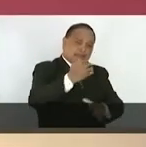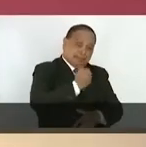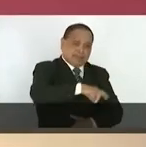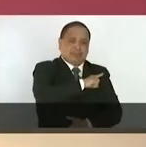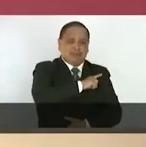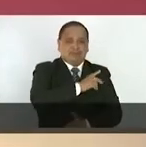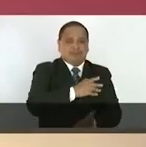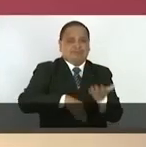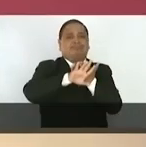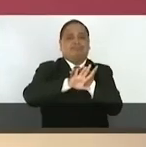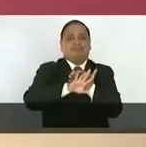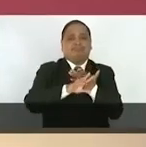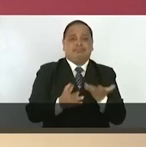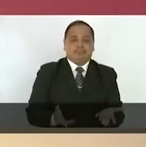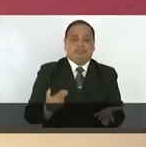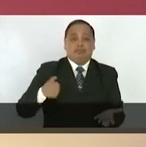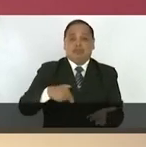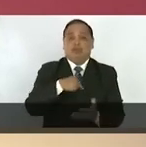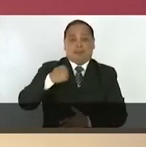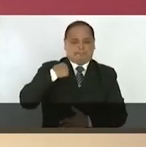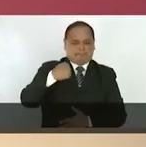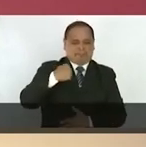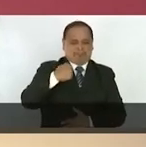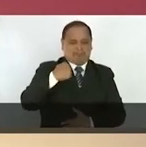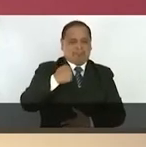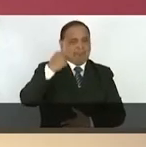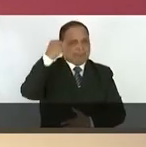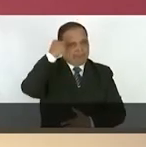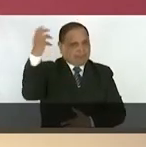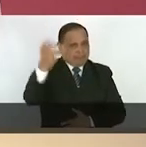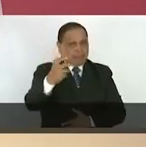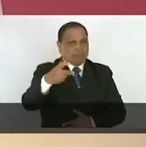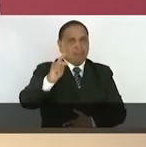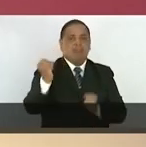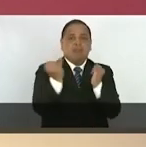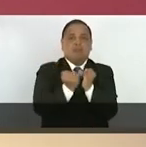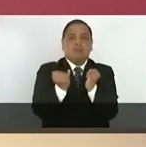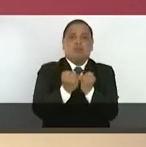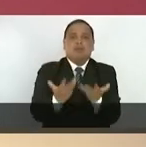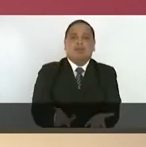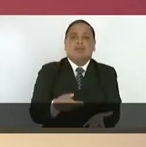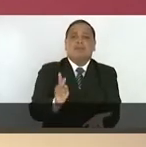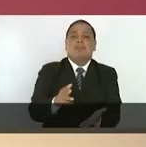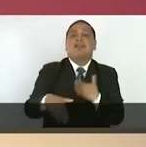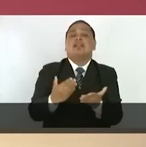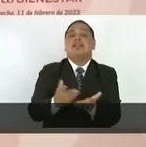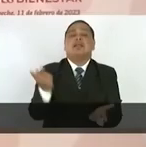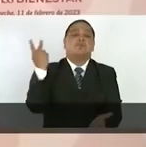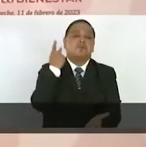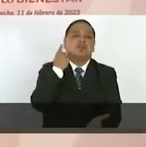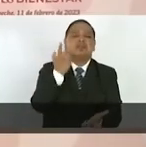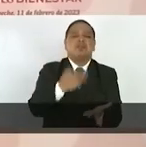tres meses emocionantes sobre todo la toma de Posesión muy emocionantes Pero a poco tiempo pero